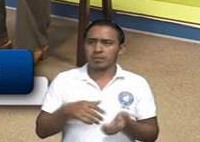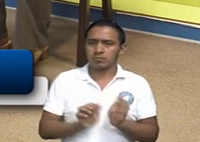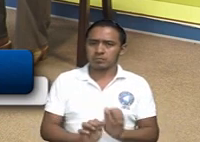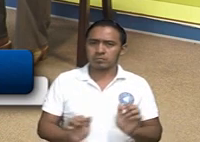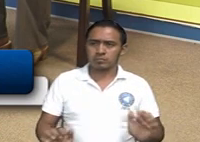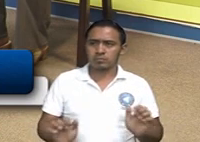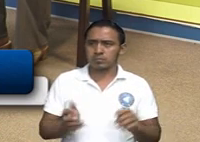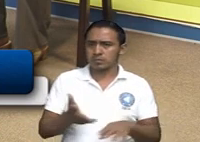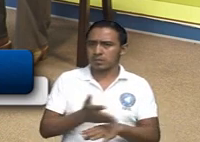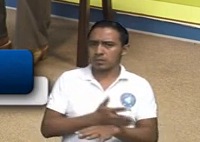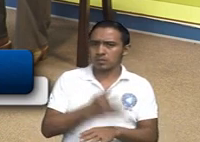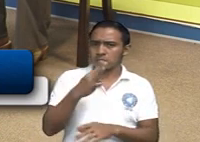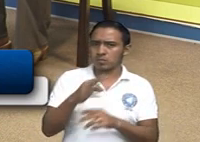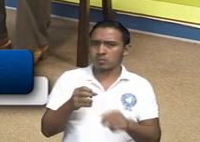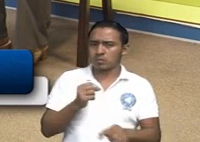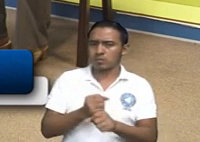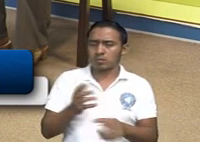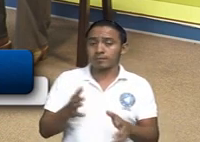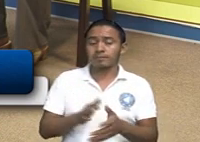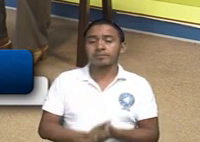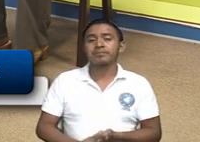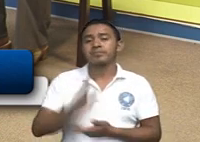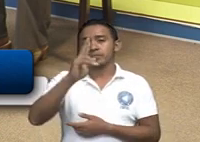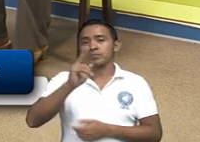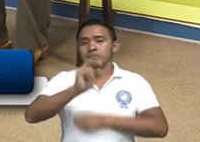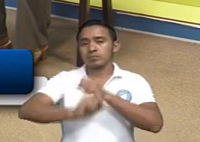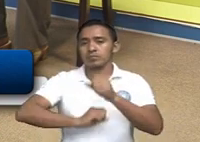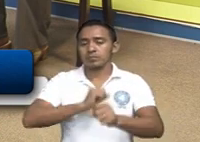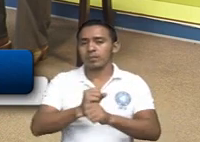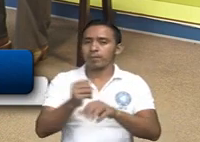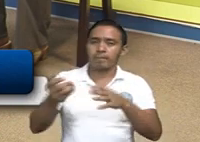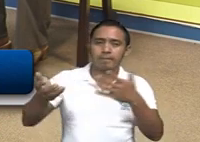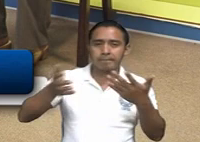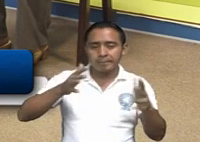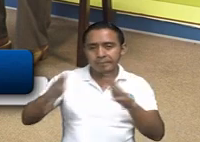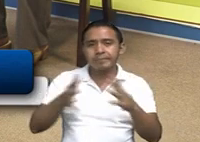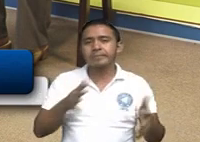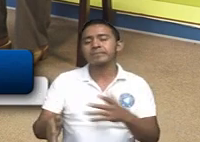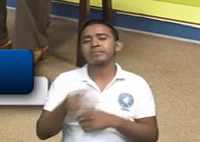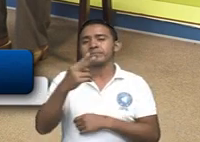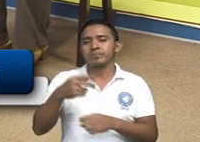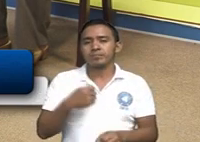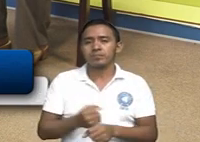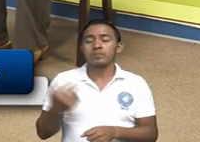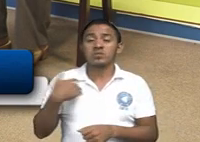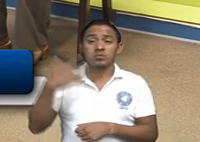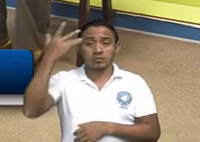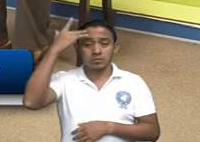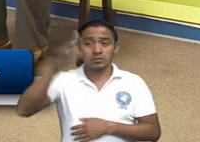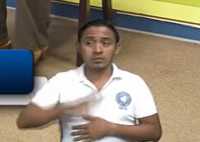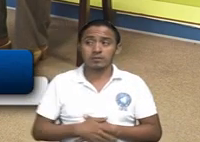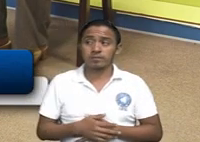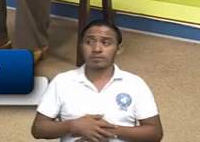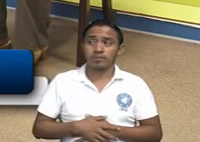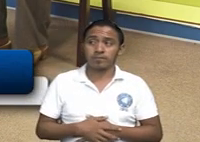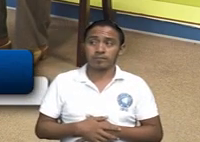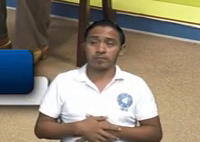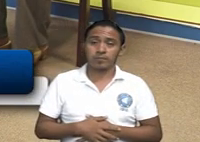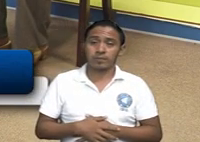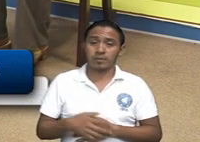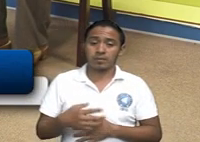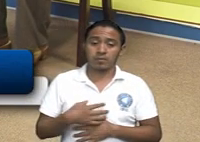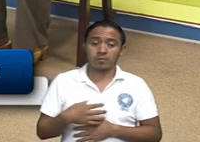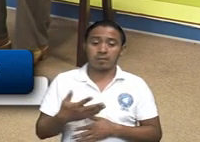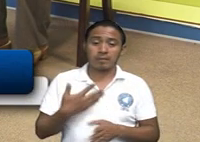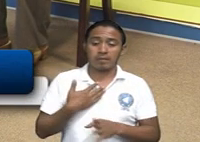de antes de los 4 años. Sí, a los 2 años, más o menos, los 2 años, yo ya sé que no soy parte de mi